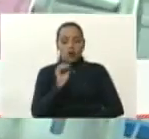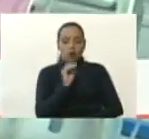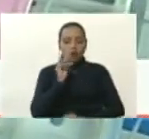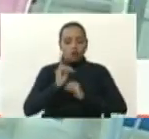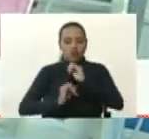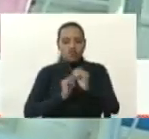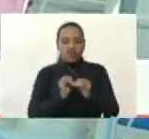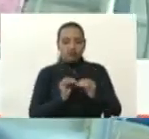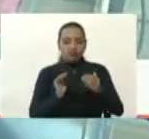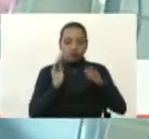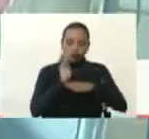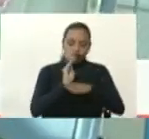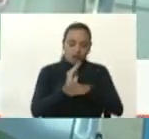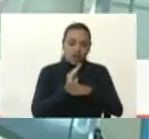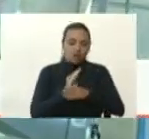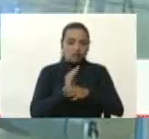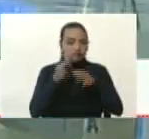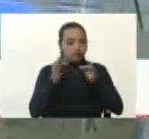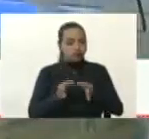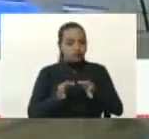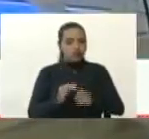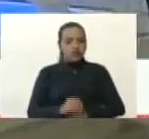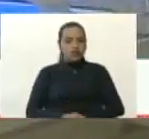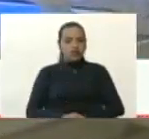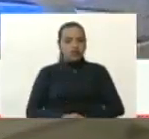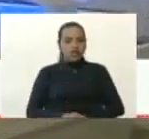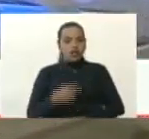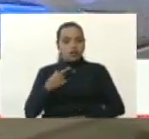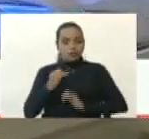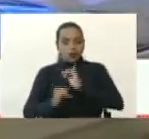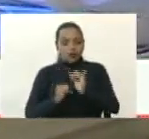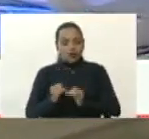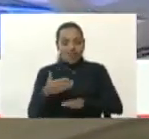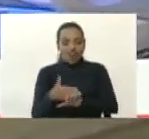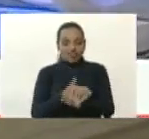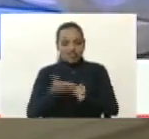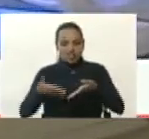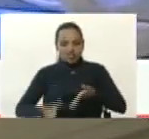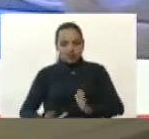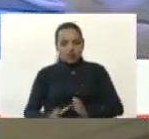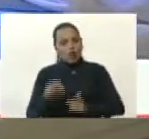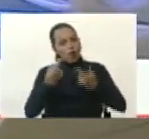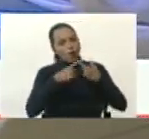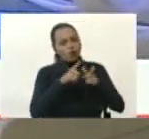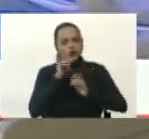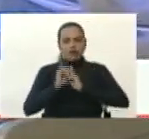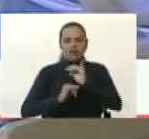los neonatos de pretérmino, los neonatos sanos también, que vamos a manejar acá,